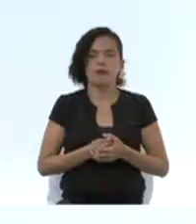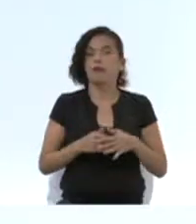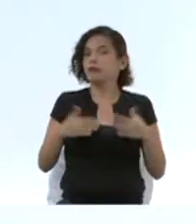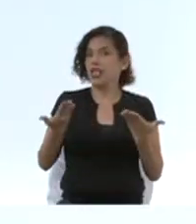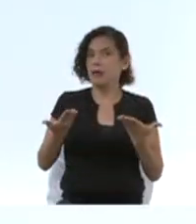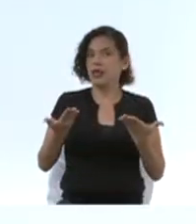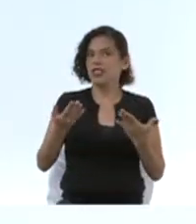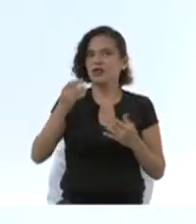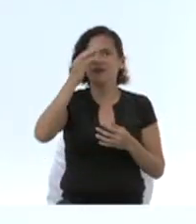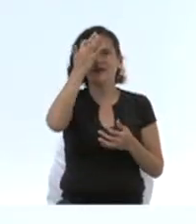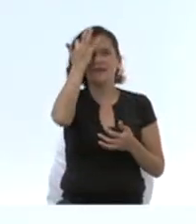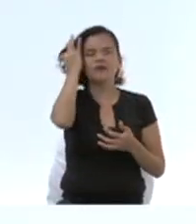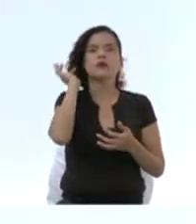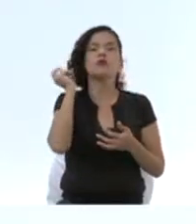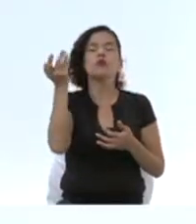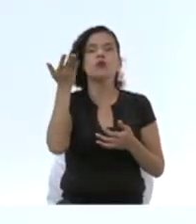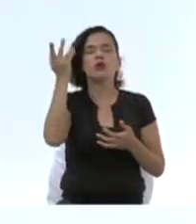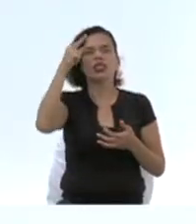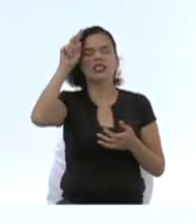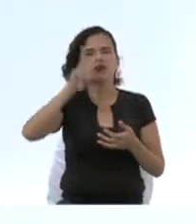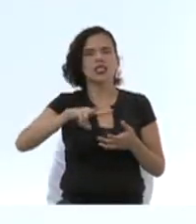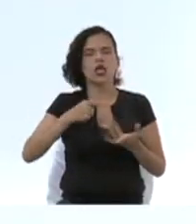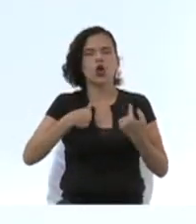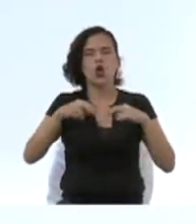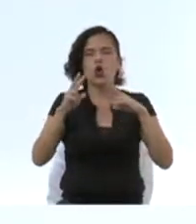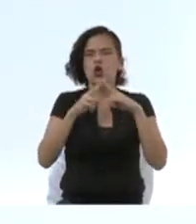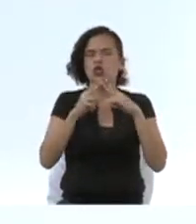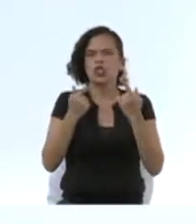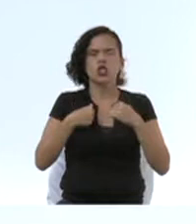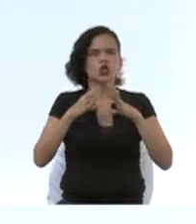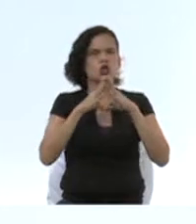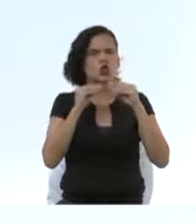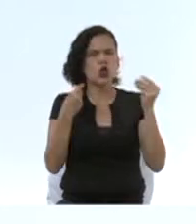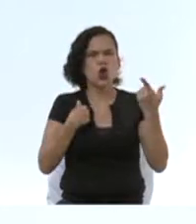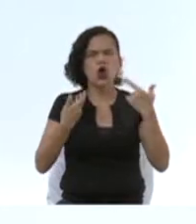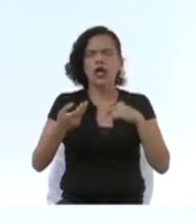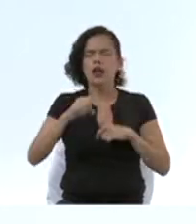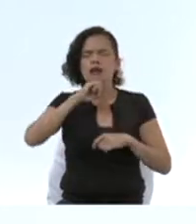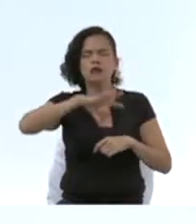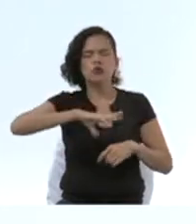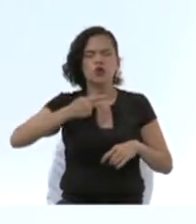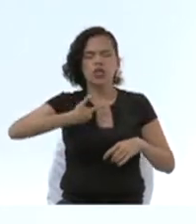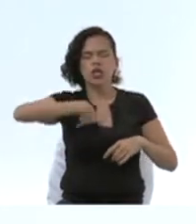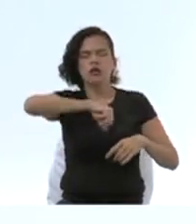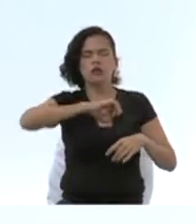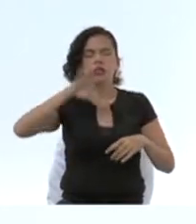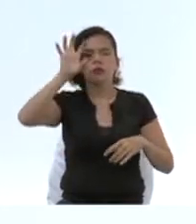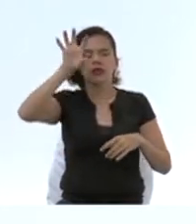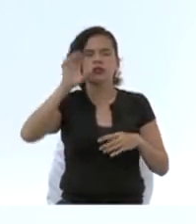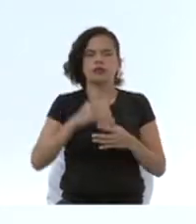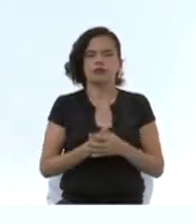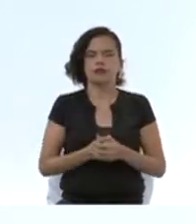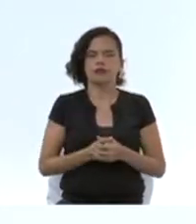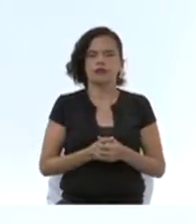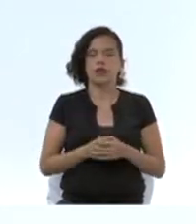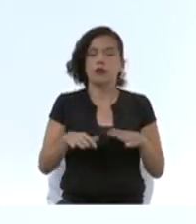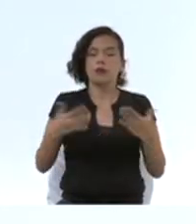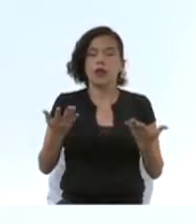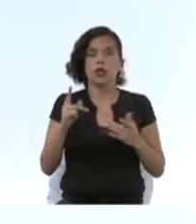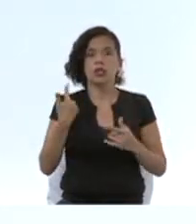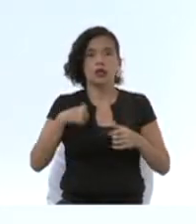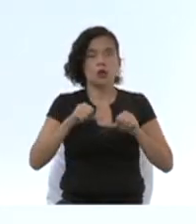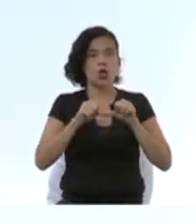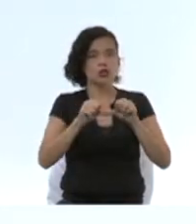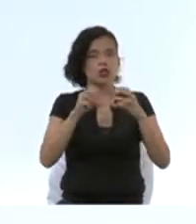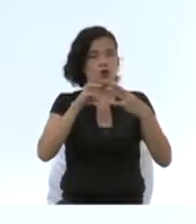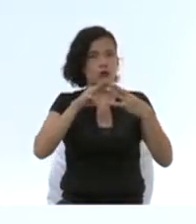¿Y qué les pareció? Muy interesante, ¿verdad? Conocer los hechos históricos y significativos de nuestro país. Pero debemos continuar con